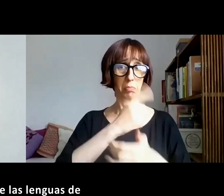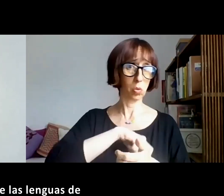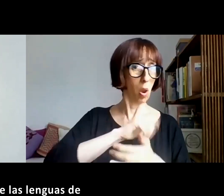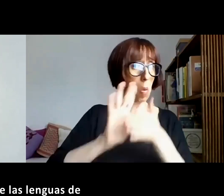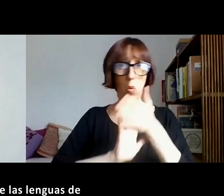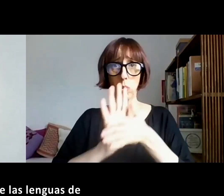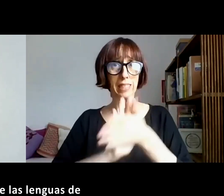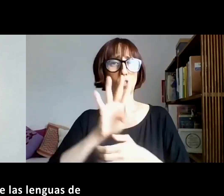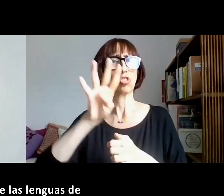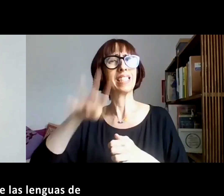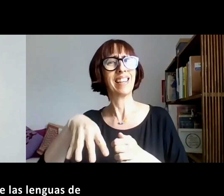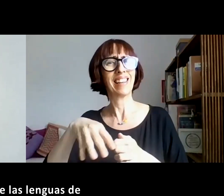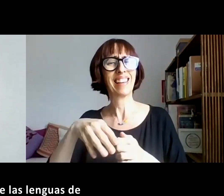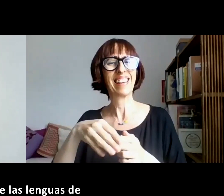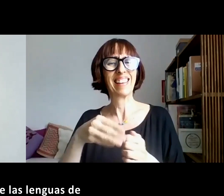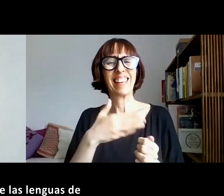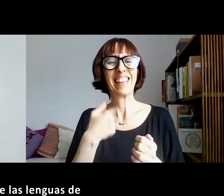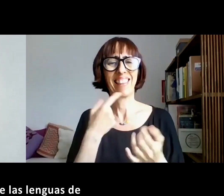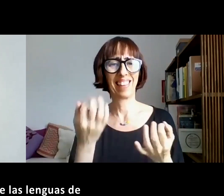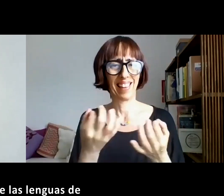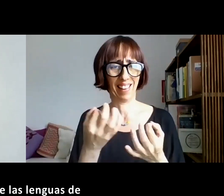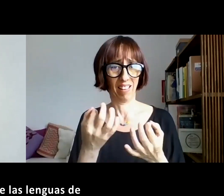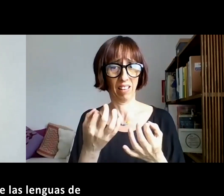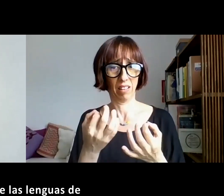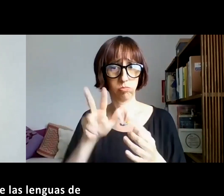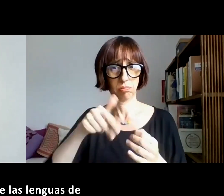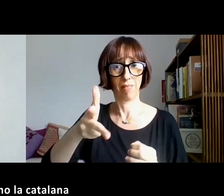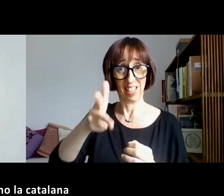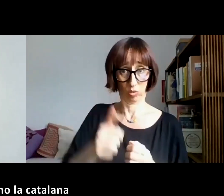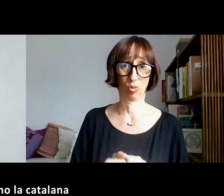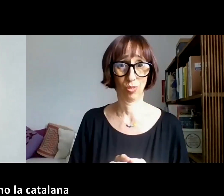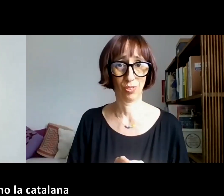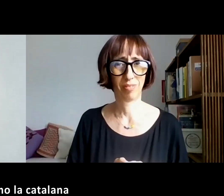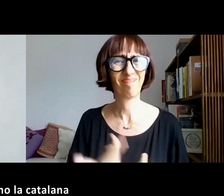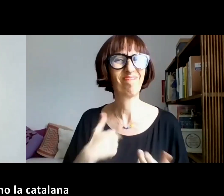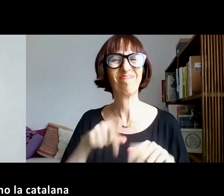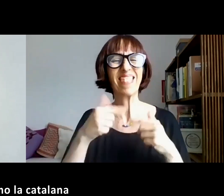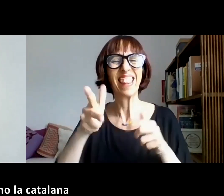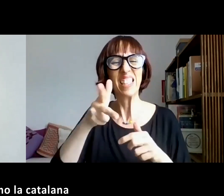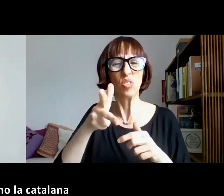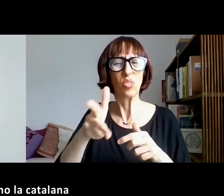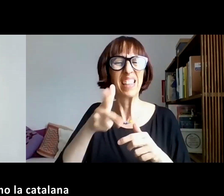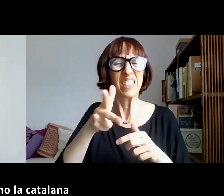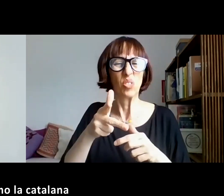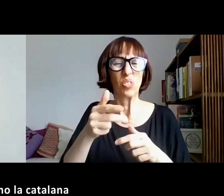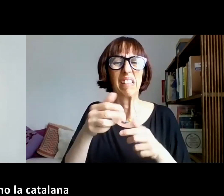manifiesto habla claramente de que las lenguas de signos españolas, tanto la española como la catalana, son lenguas de